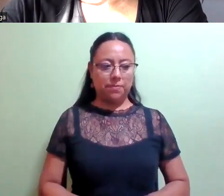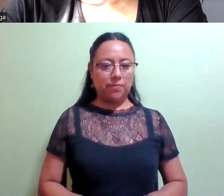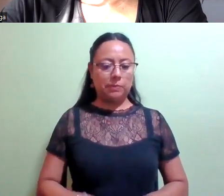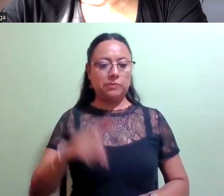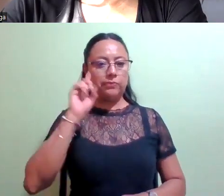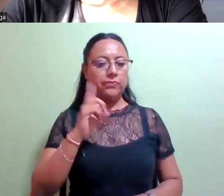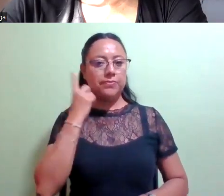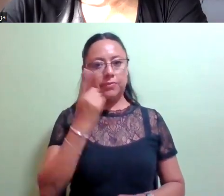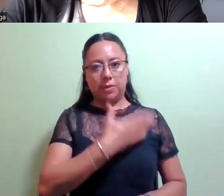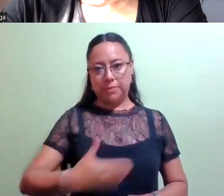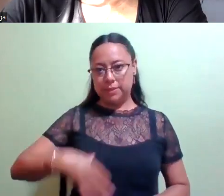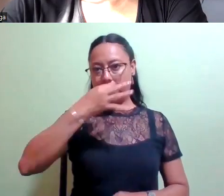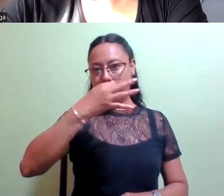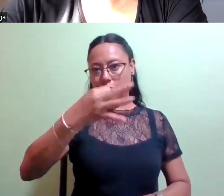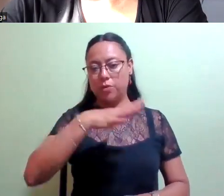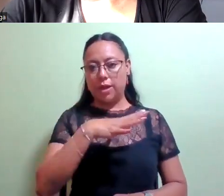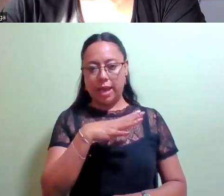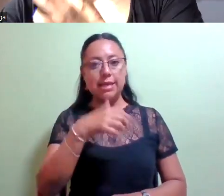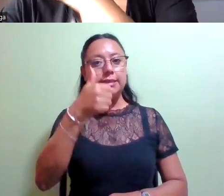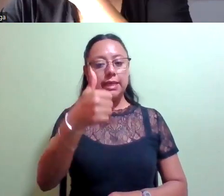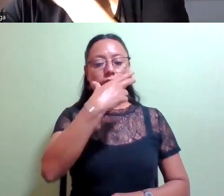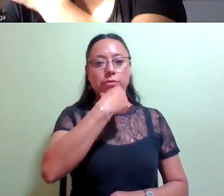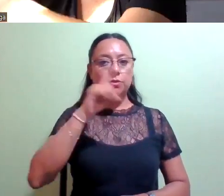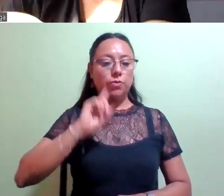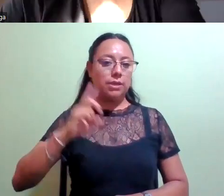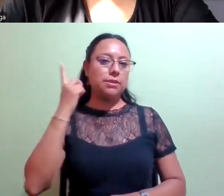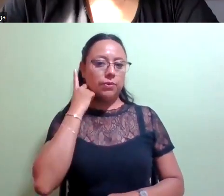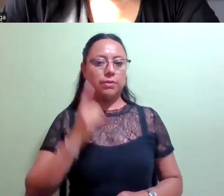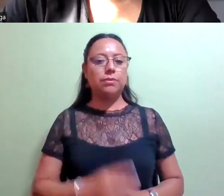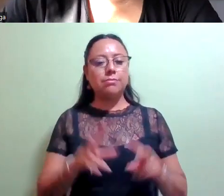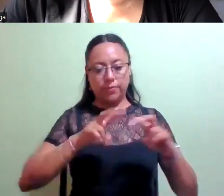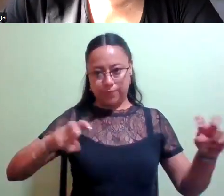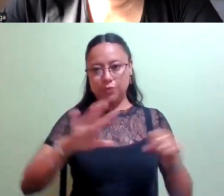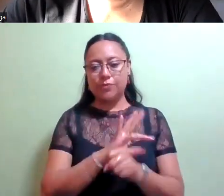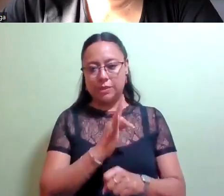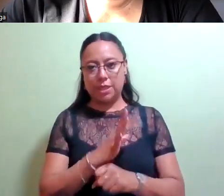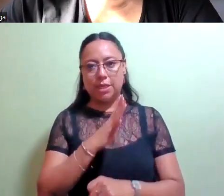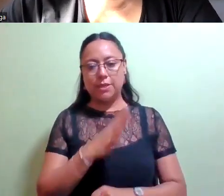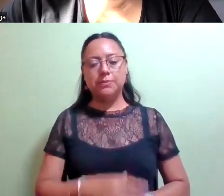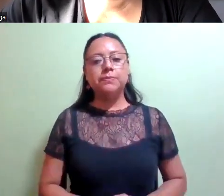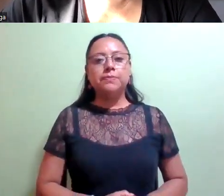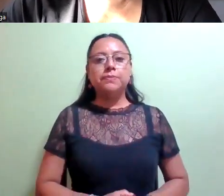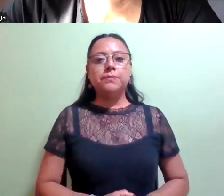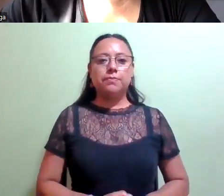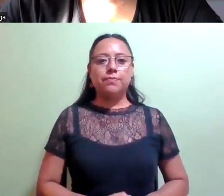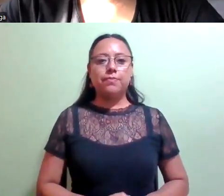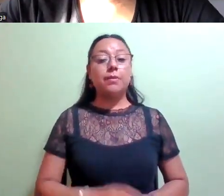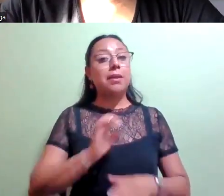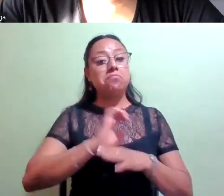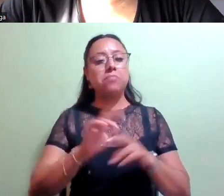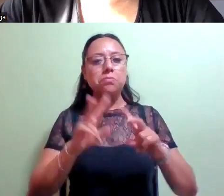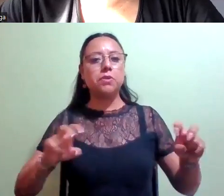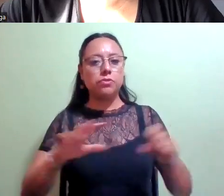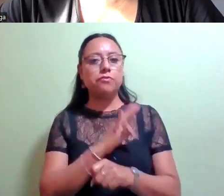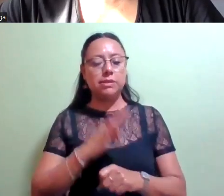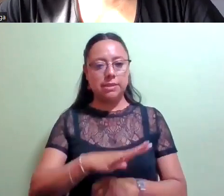Diputada presidenta, se encuentran 6 diputadas y diputados. Hay quórum. Toda vez que existe el